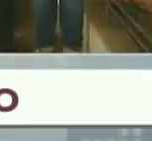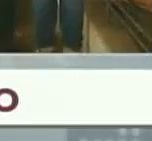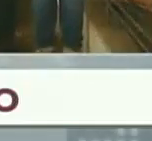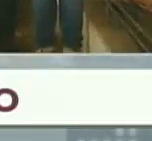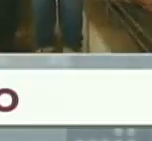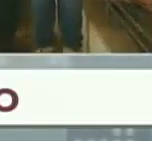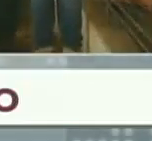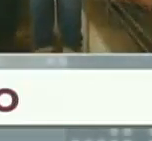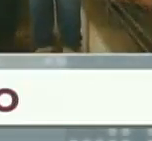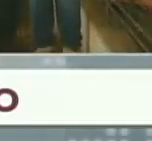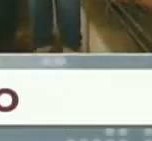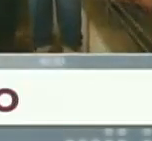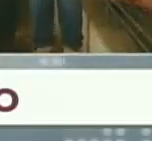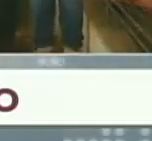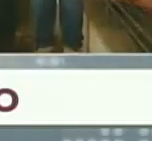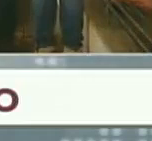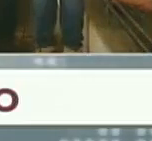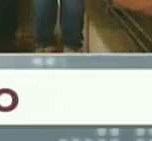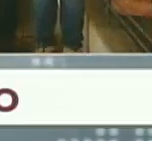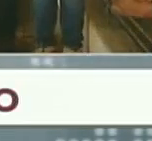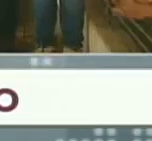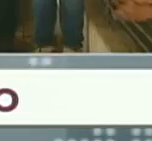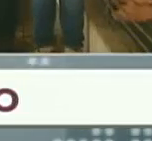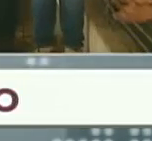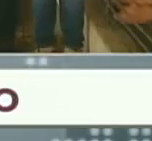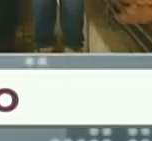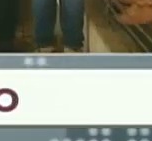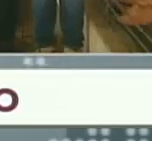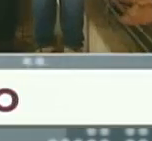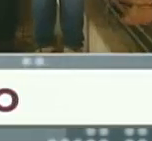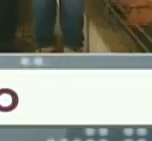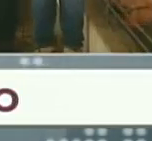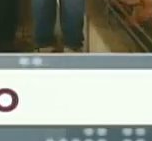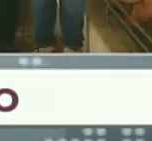Mira, me pusieron ahí mal, ¿qué pasó? Hubo un cuadro